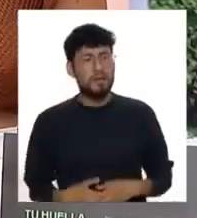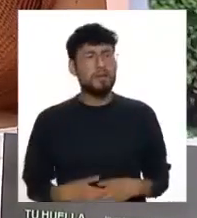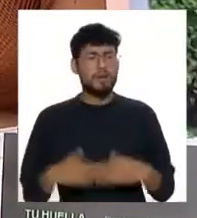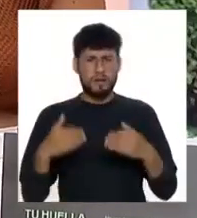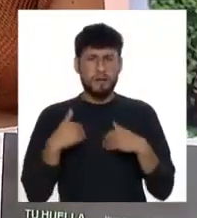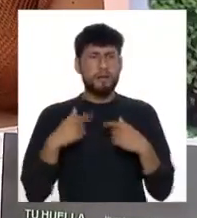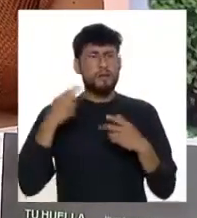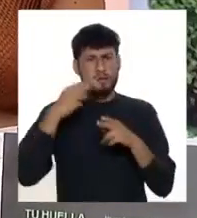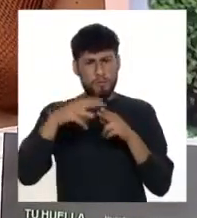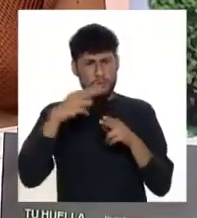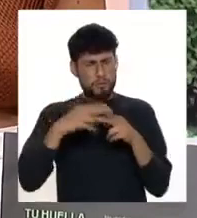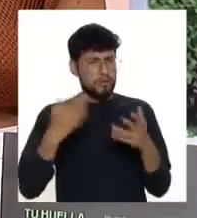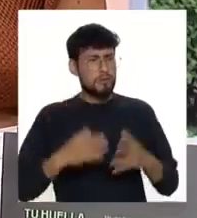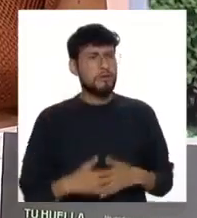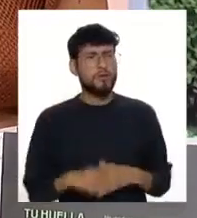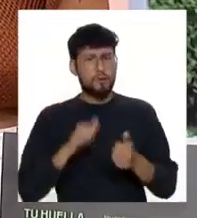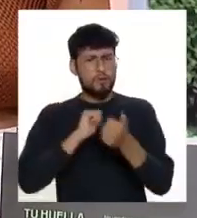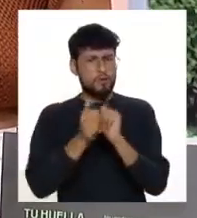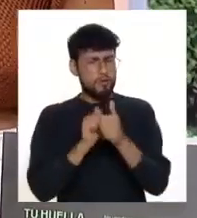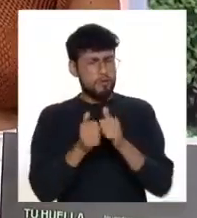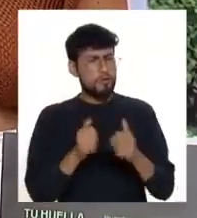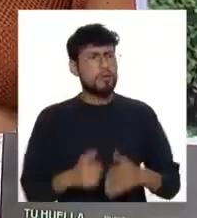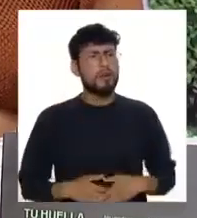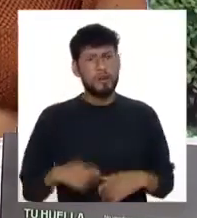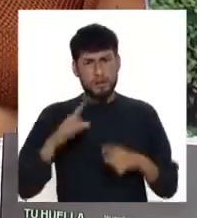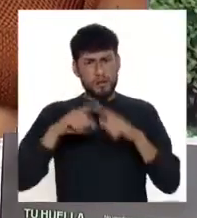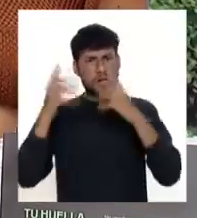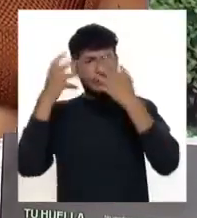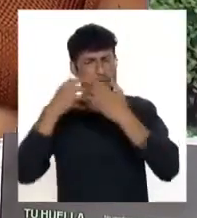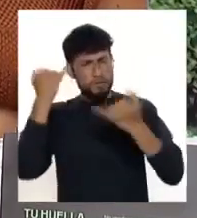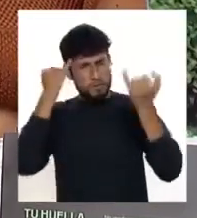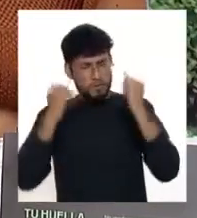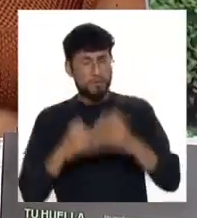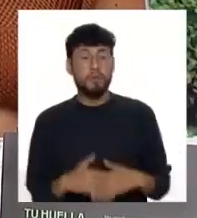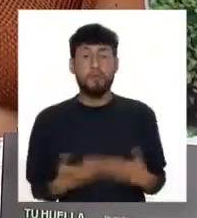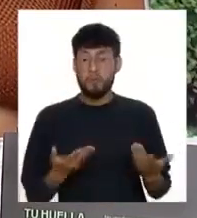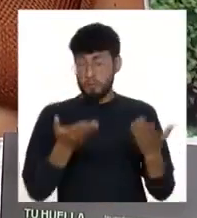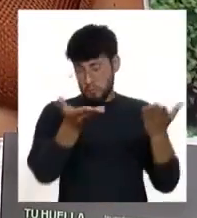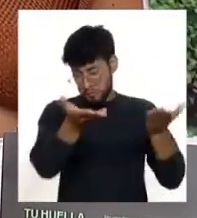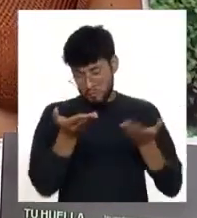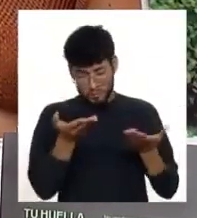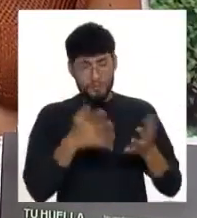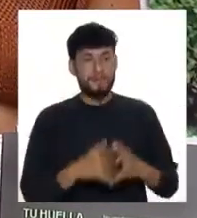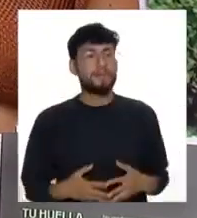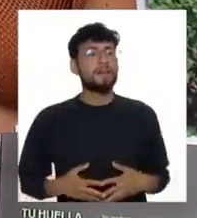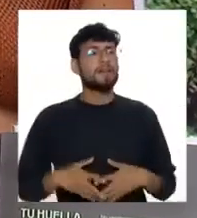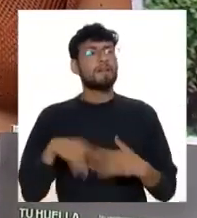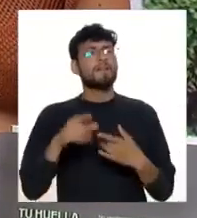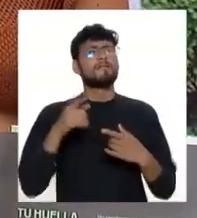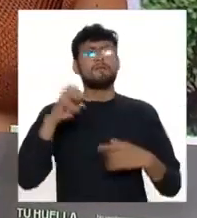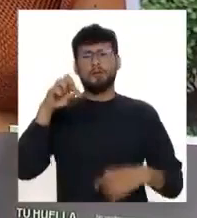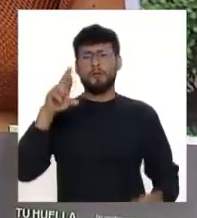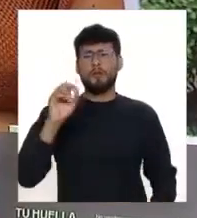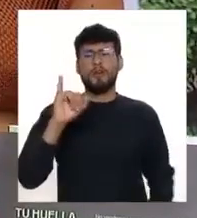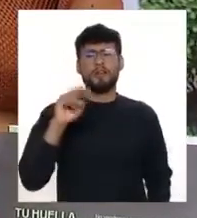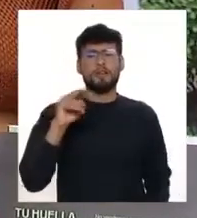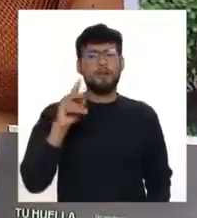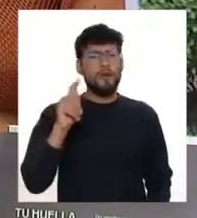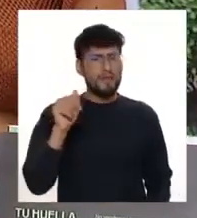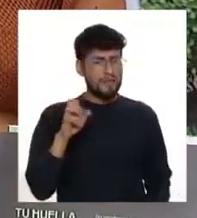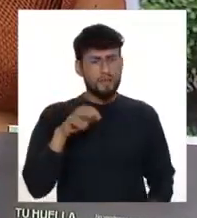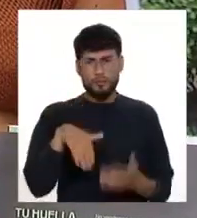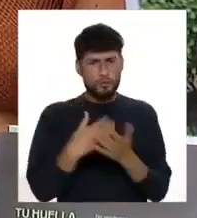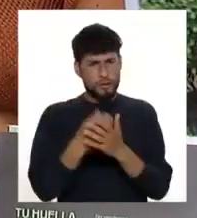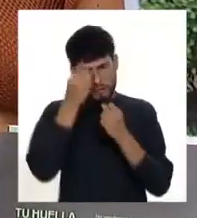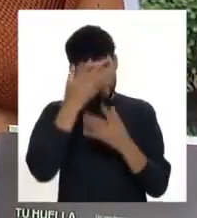estamos lanzando dentro de poco el el concurso de innovación empresarial Así que quedan invitados la página web de proinnovate está toda la